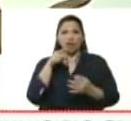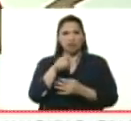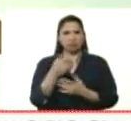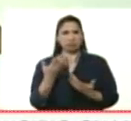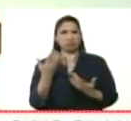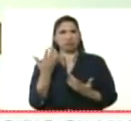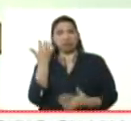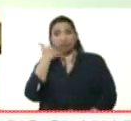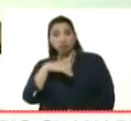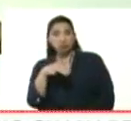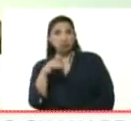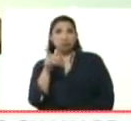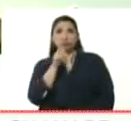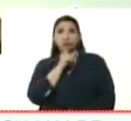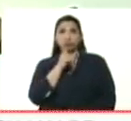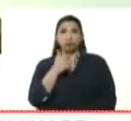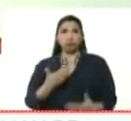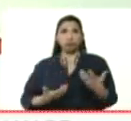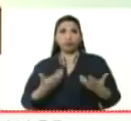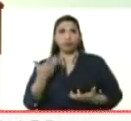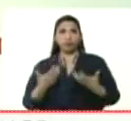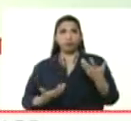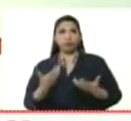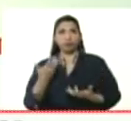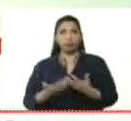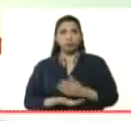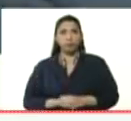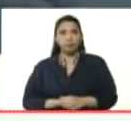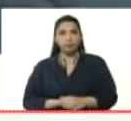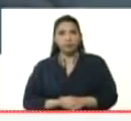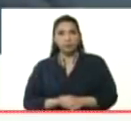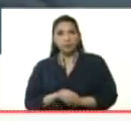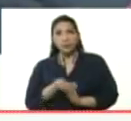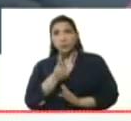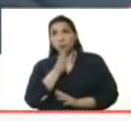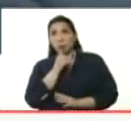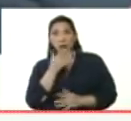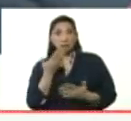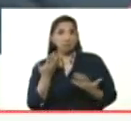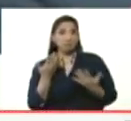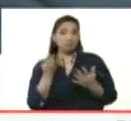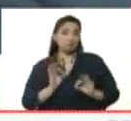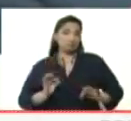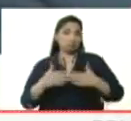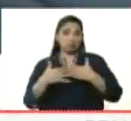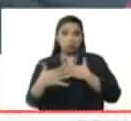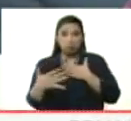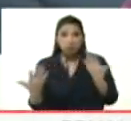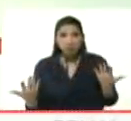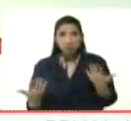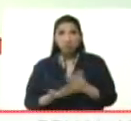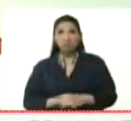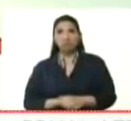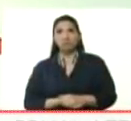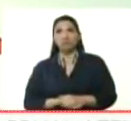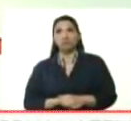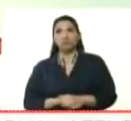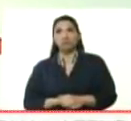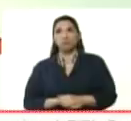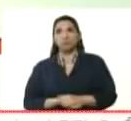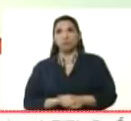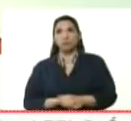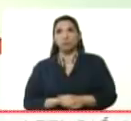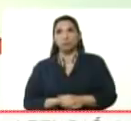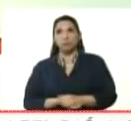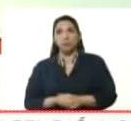frío ni calor. Lo que anhela es la nada, ¿no? No tiene ninguna trascendencia. Ninguno. Ahora tú lo lees. Si